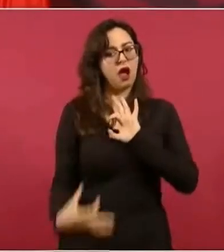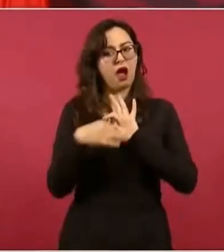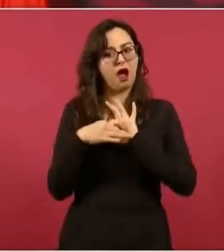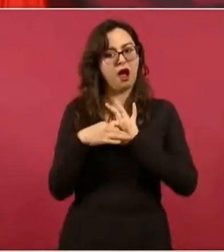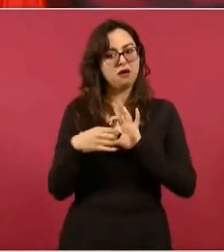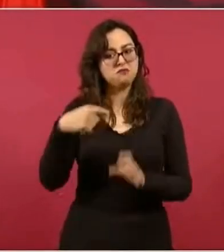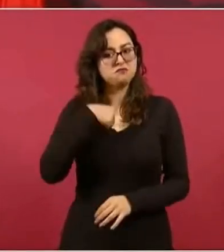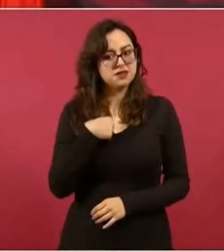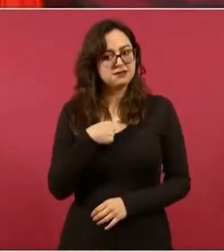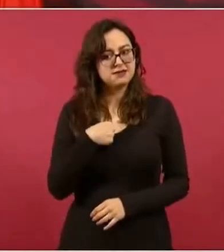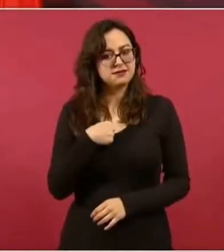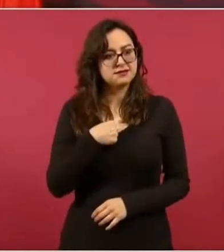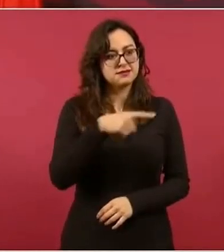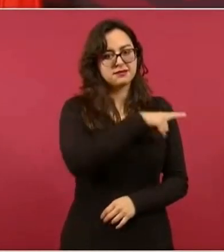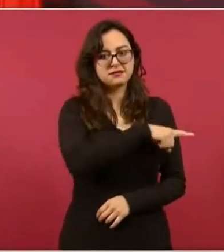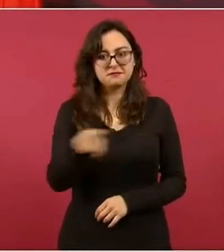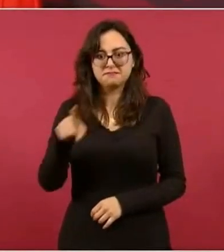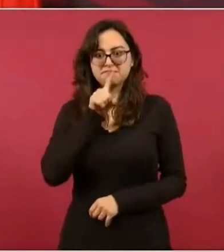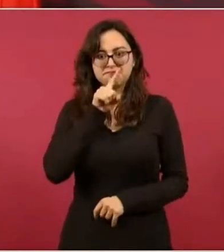hablar Bueno